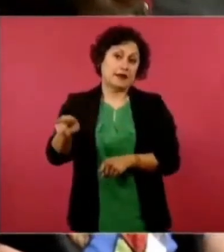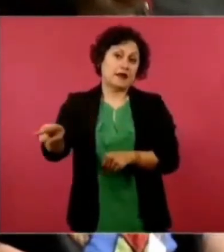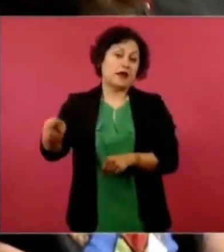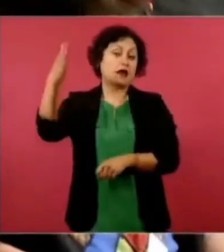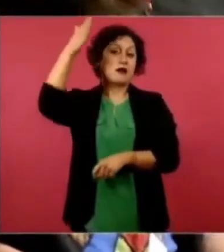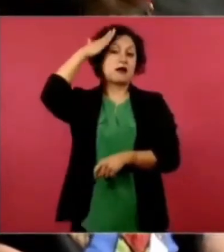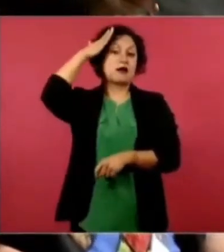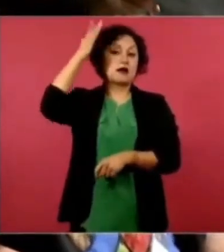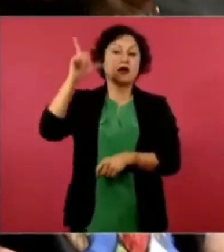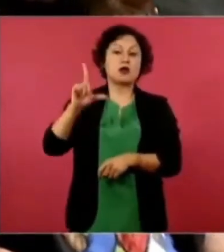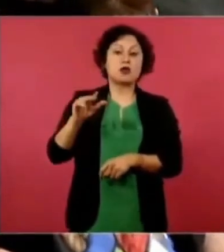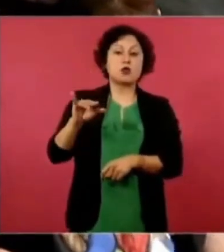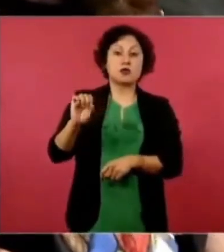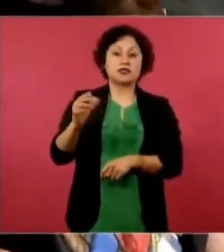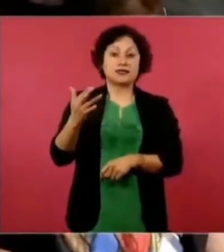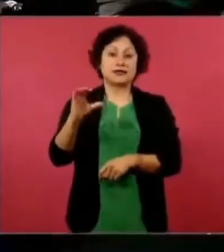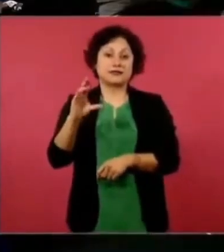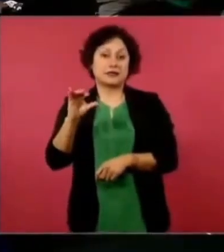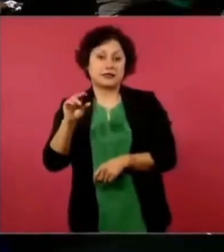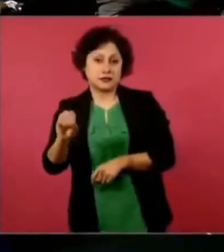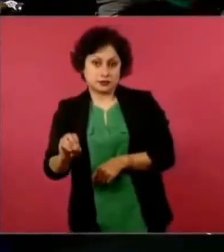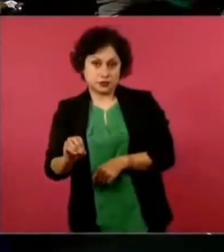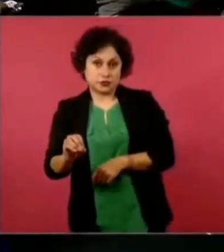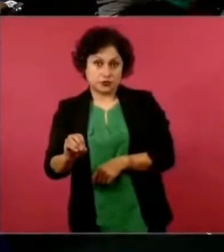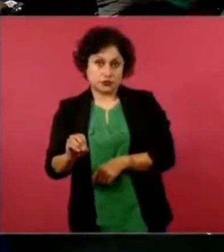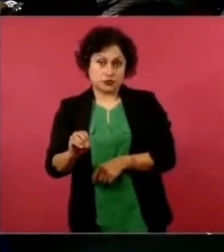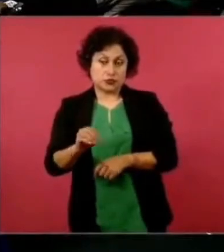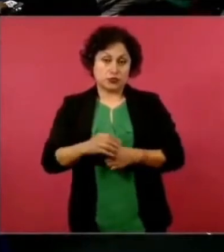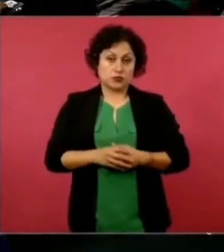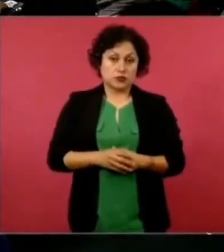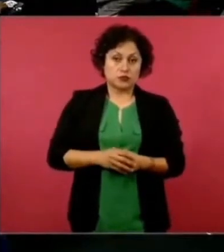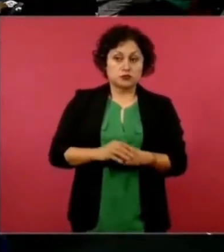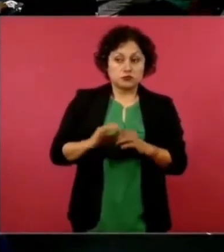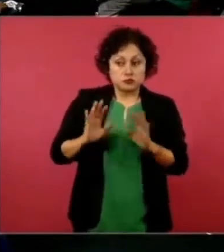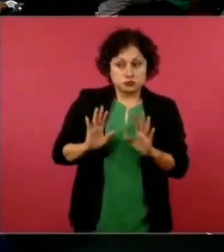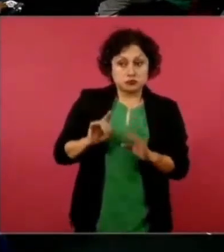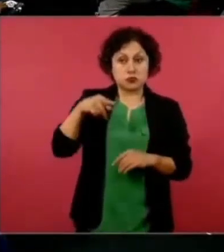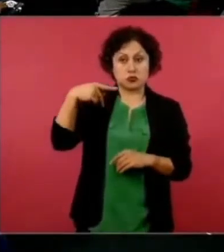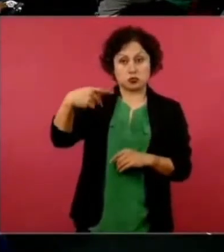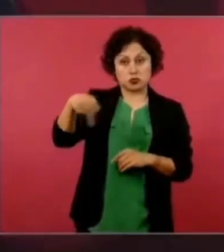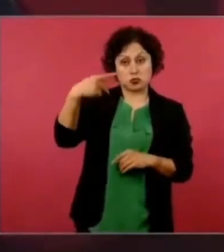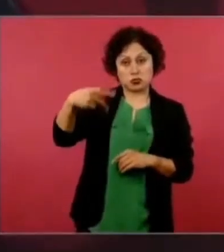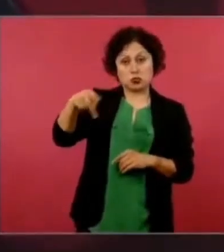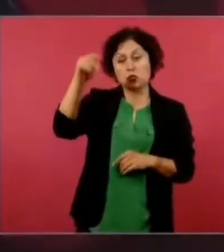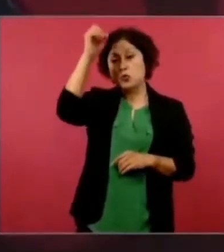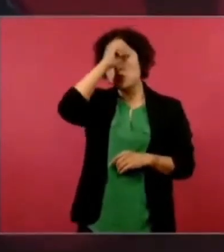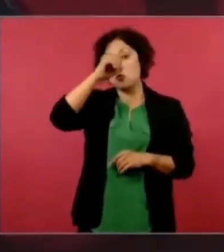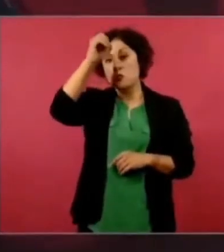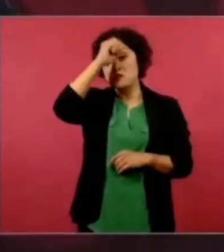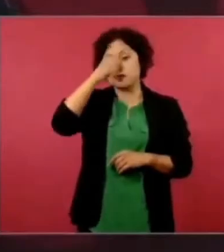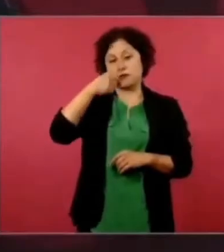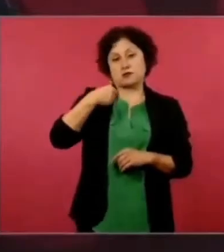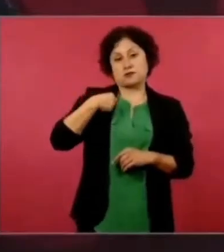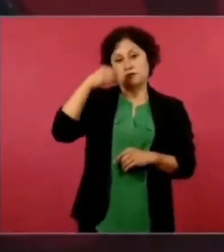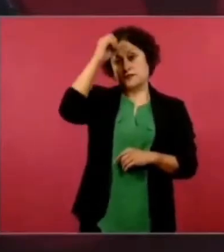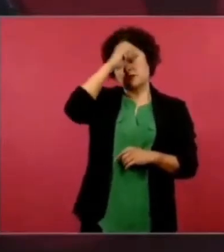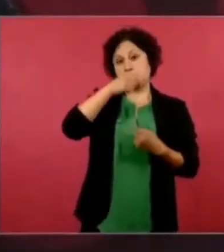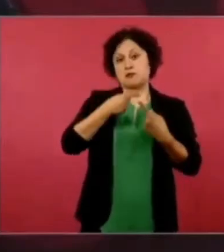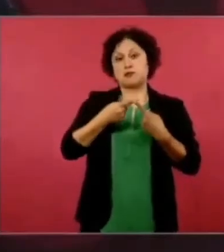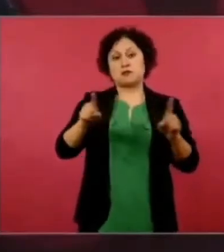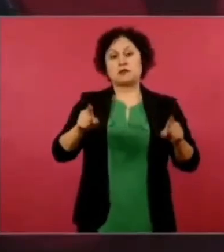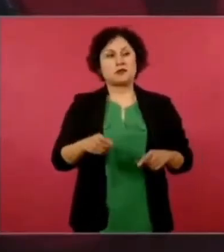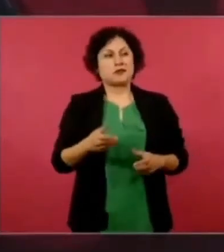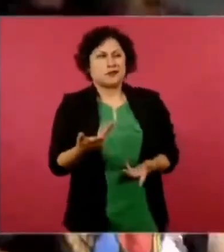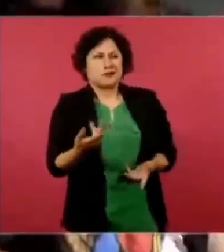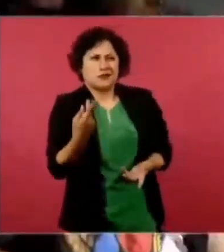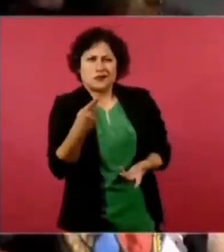Crescencio Sandoval. Eso es tu punto de vista, que yo no lo comparto. ¿Pero qué es lo que no